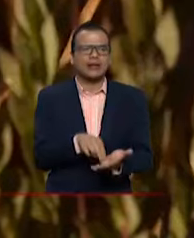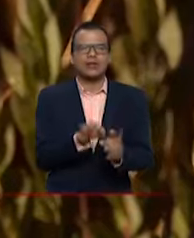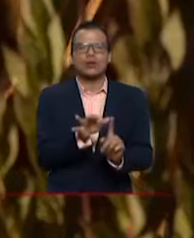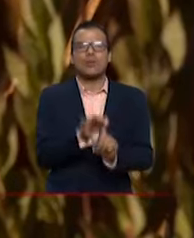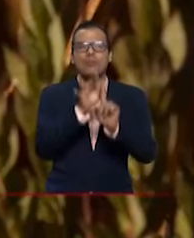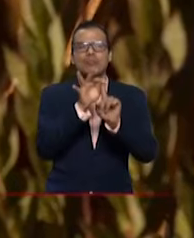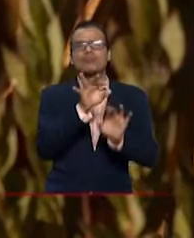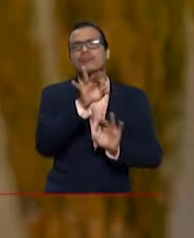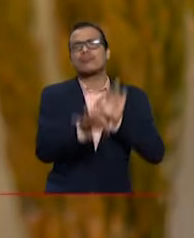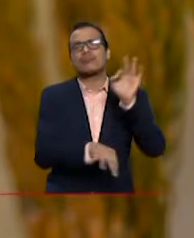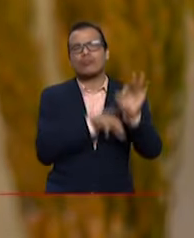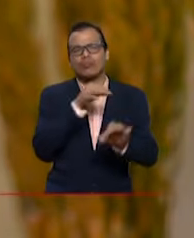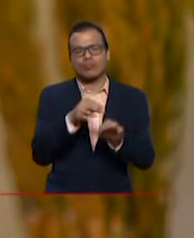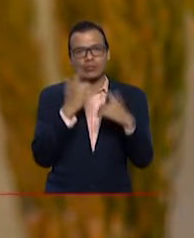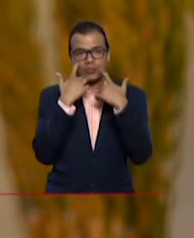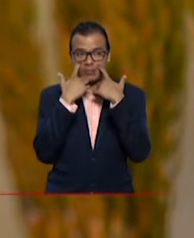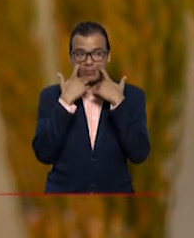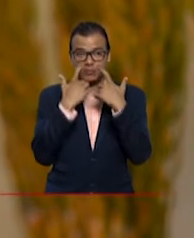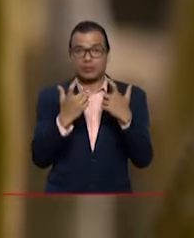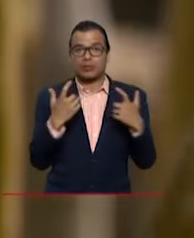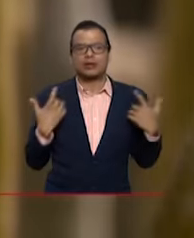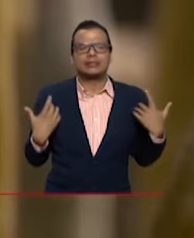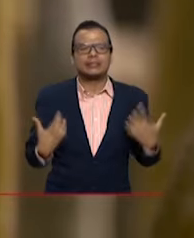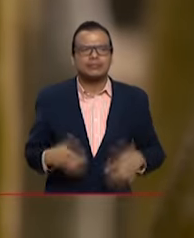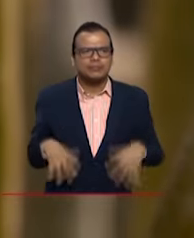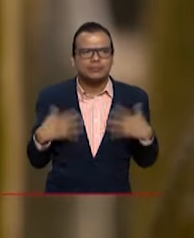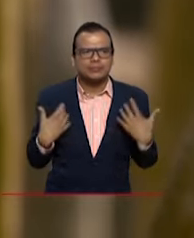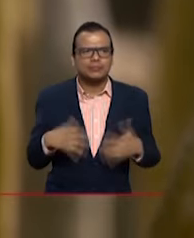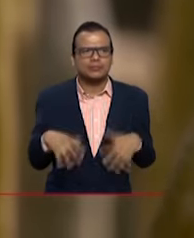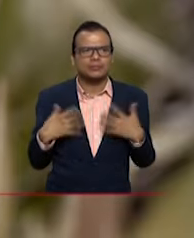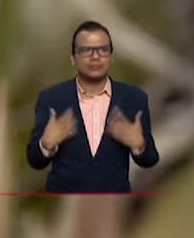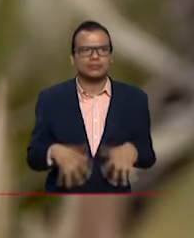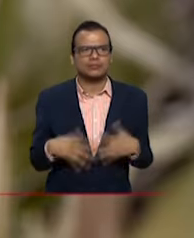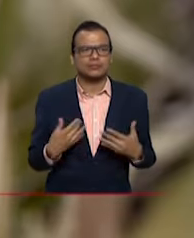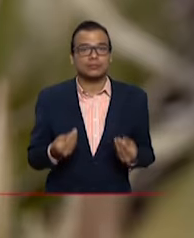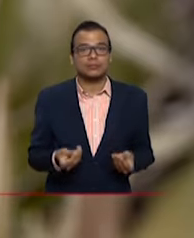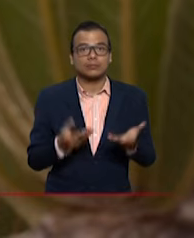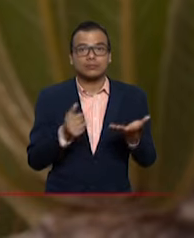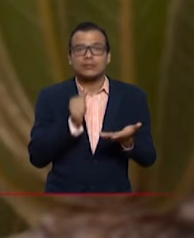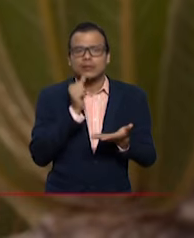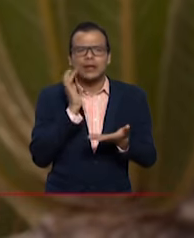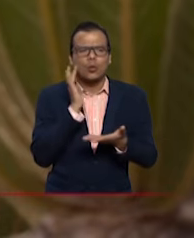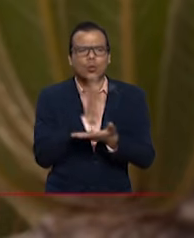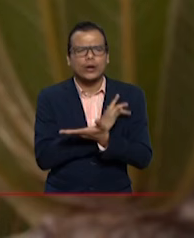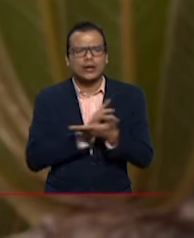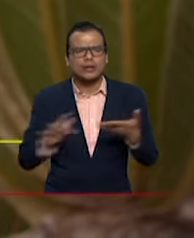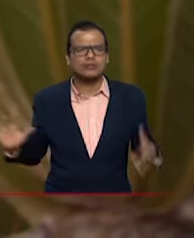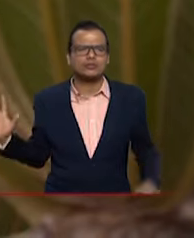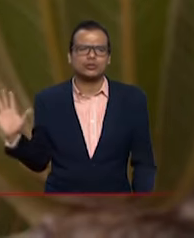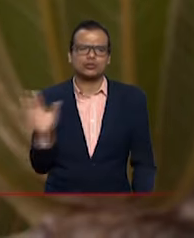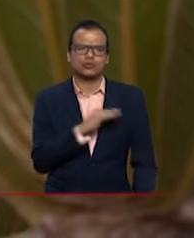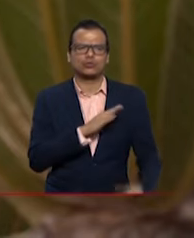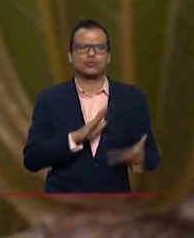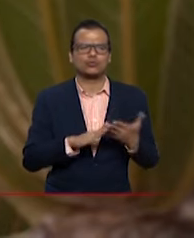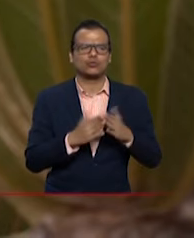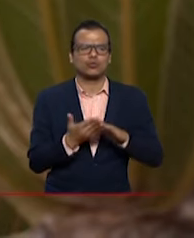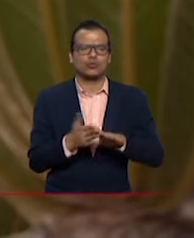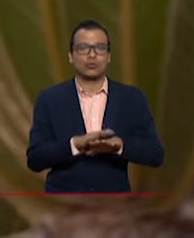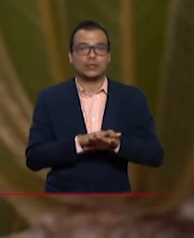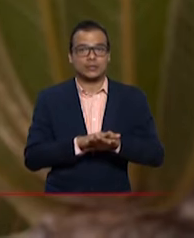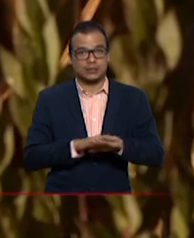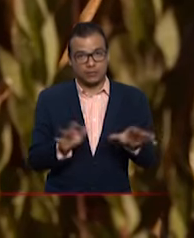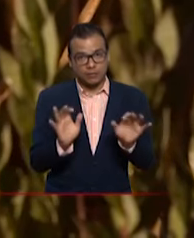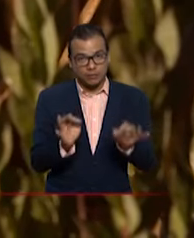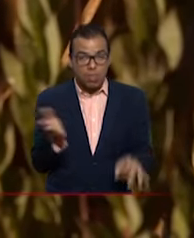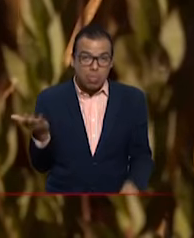protegidas, precisamente para garantizar los ecosistemas y el agua potable de toda la comunidad. Así que no se dejen engañar. El